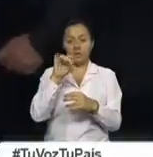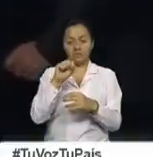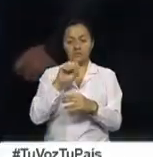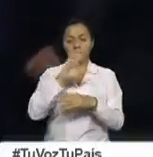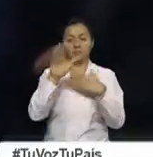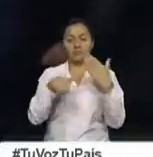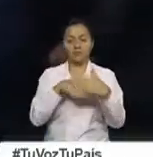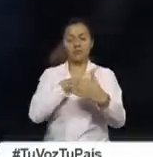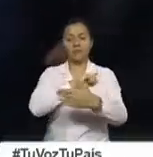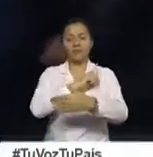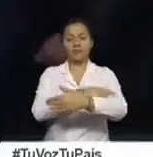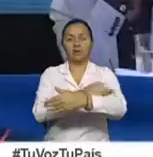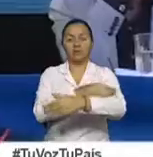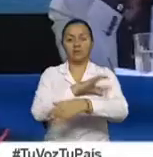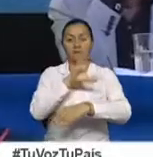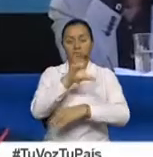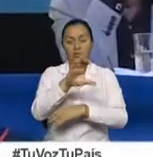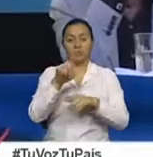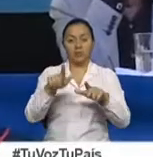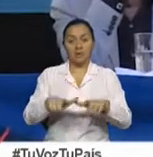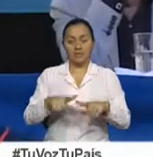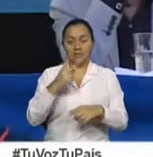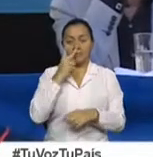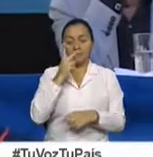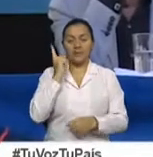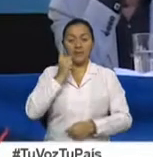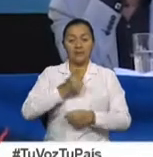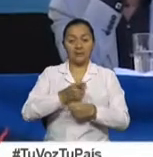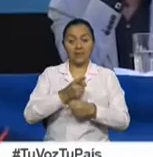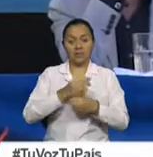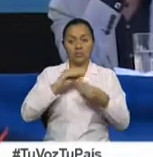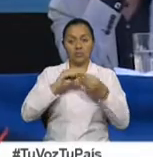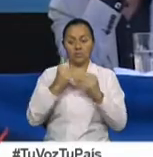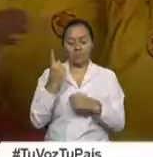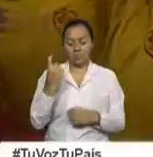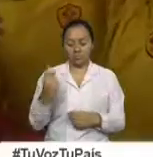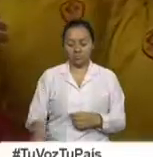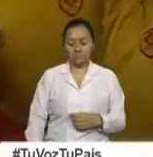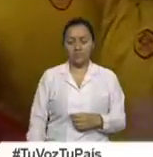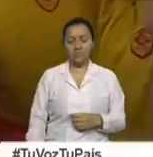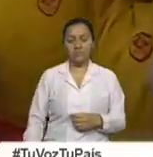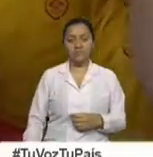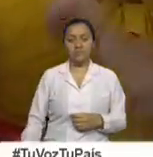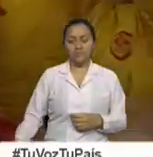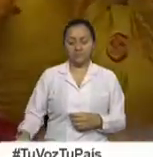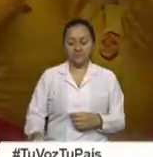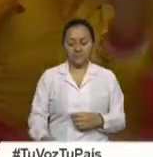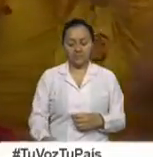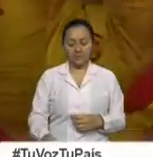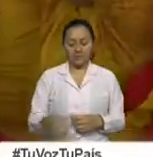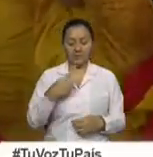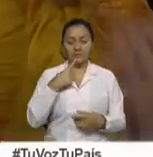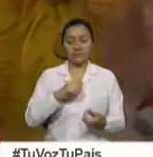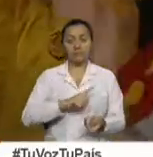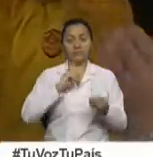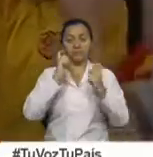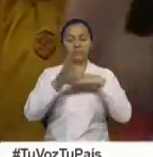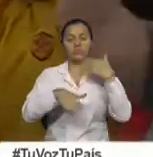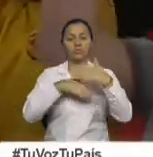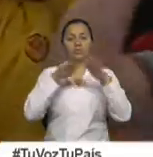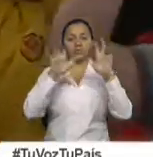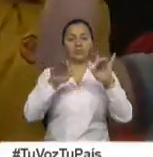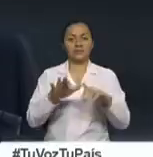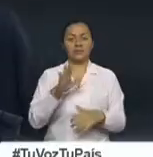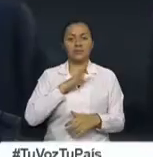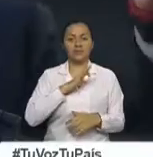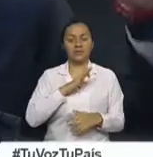fortalecer este espacio, el presidente Lenín Moreno, mediante Decreto Ejecutivo 11, dispuso la transformación de esta dirección en Secretaría